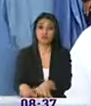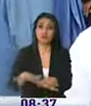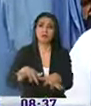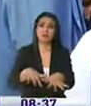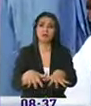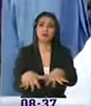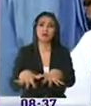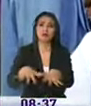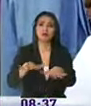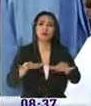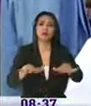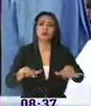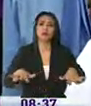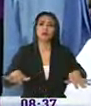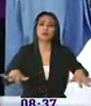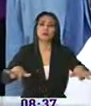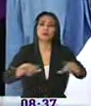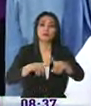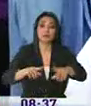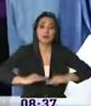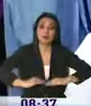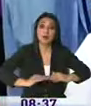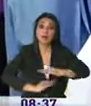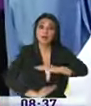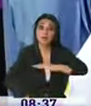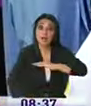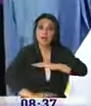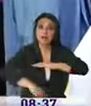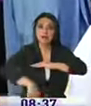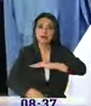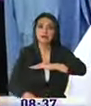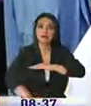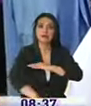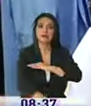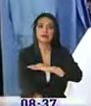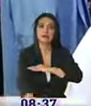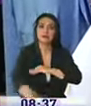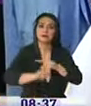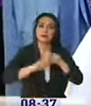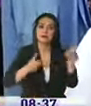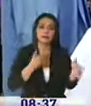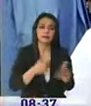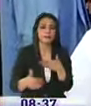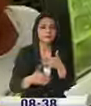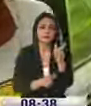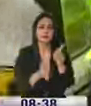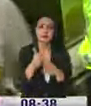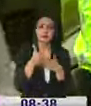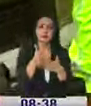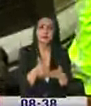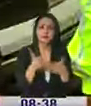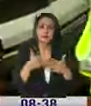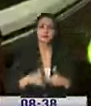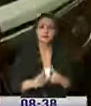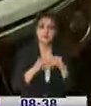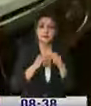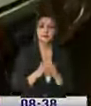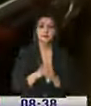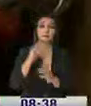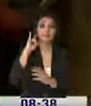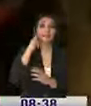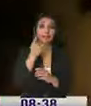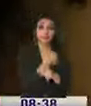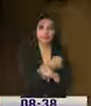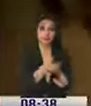hay irregularidades en su suelo. De todas maneras, estamos aquí prestos a colaborar con la ciudadanía. El cuerpo de Nicole fue